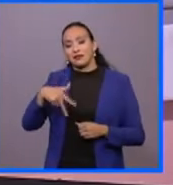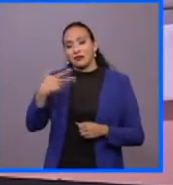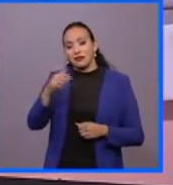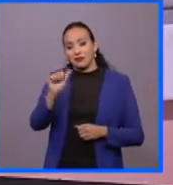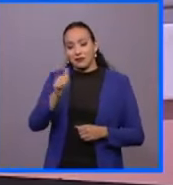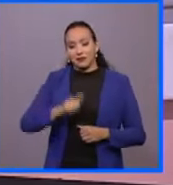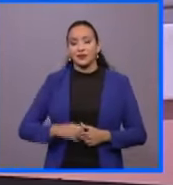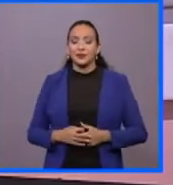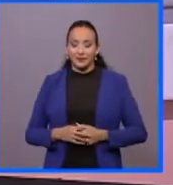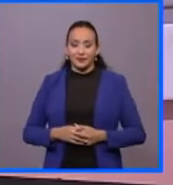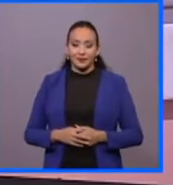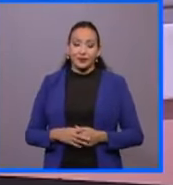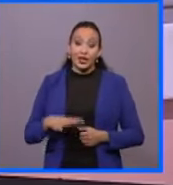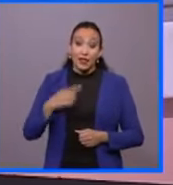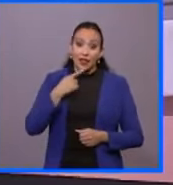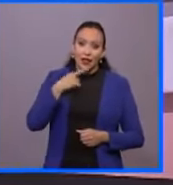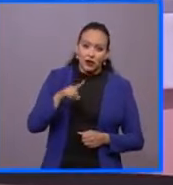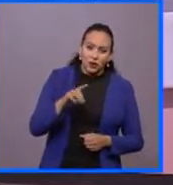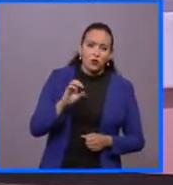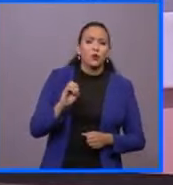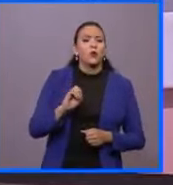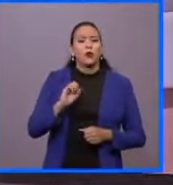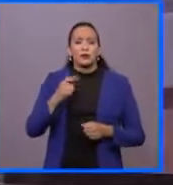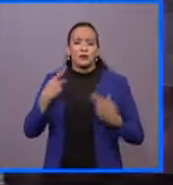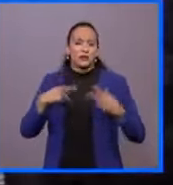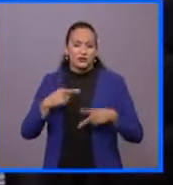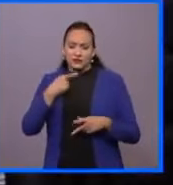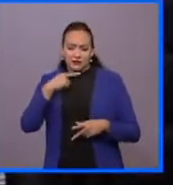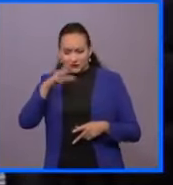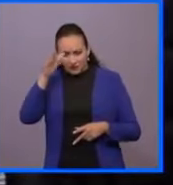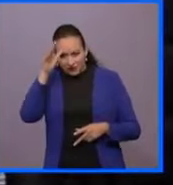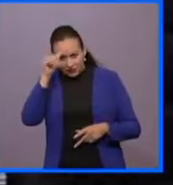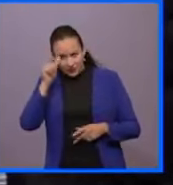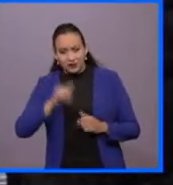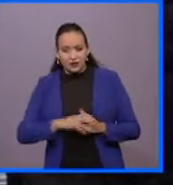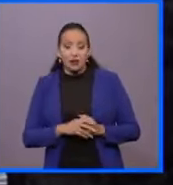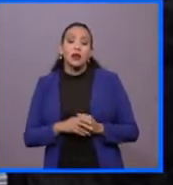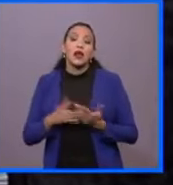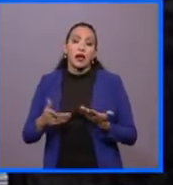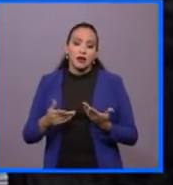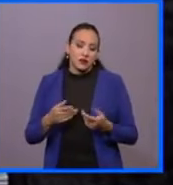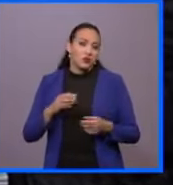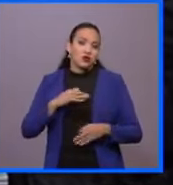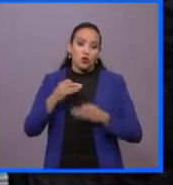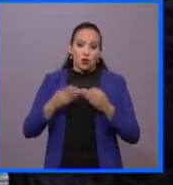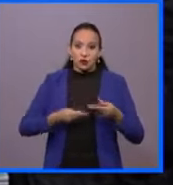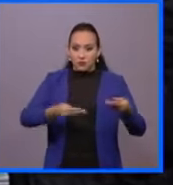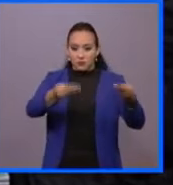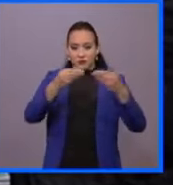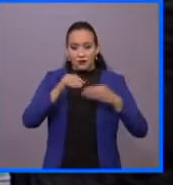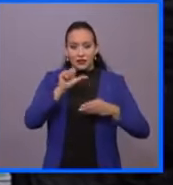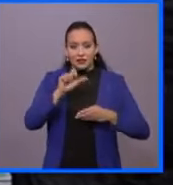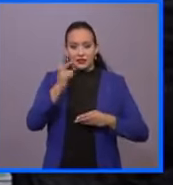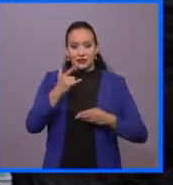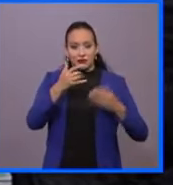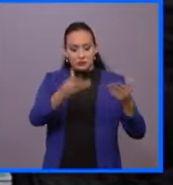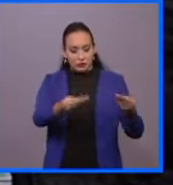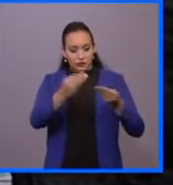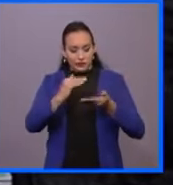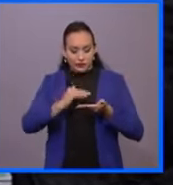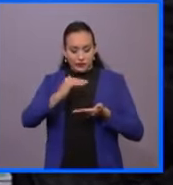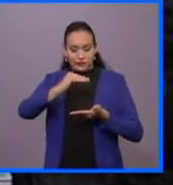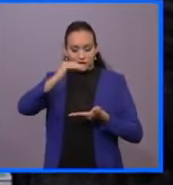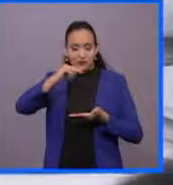de agosto. Las denuncias y quejas administrativas, competencia del Consejo, recibidas a partir del 16 de julio,